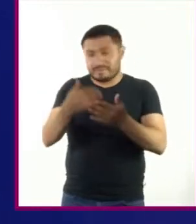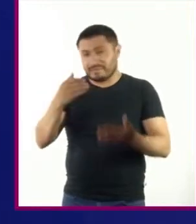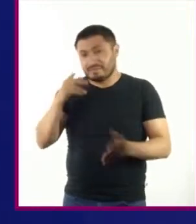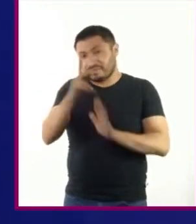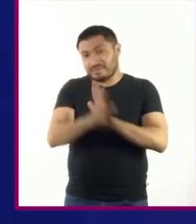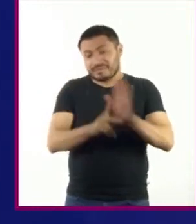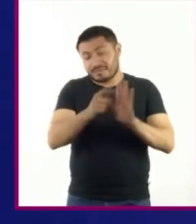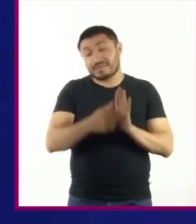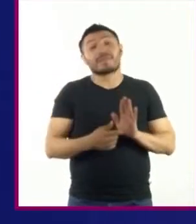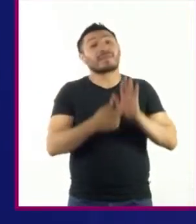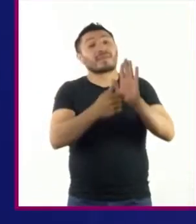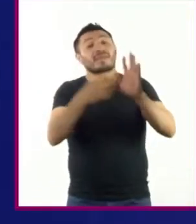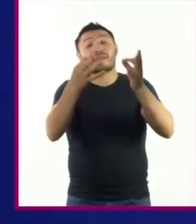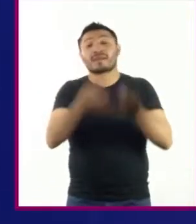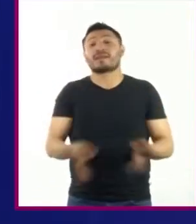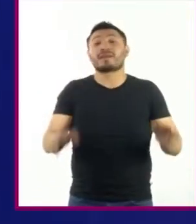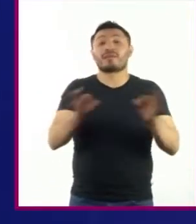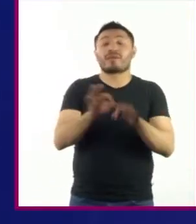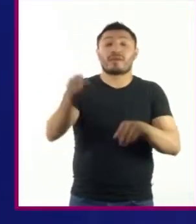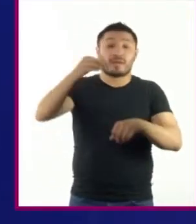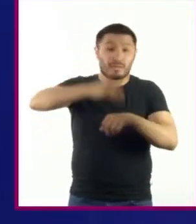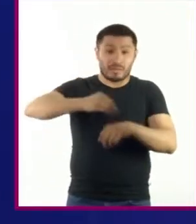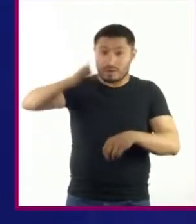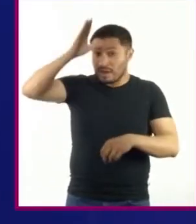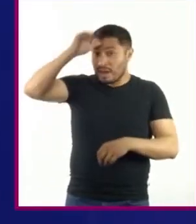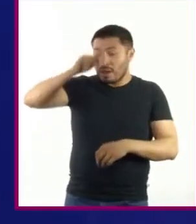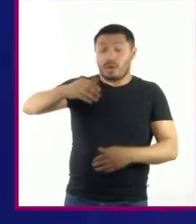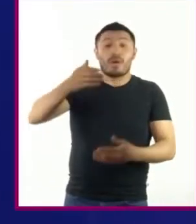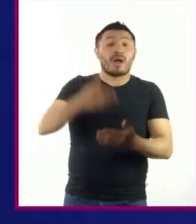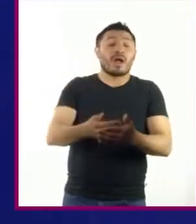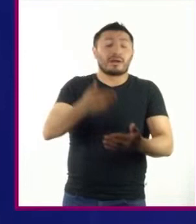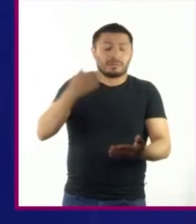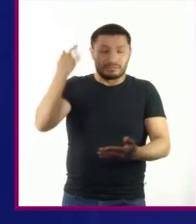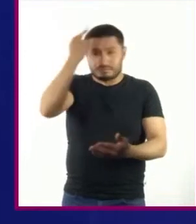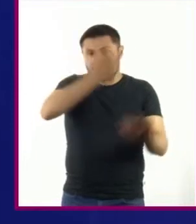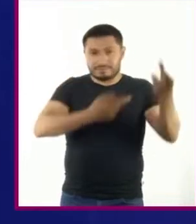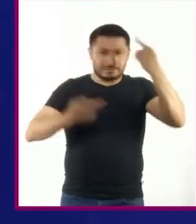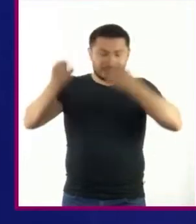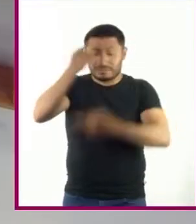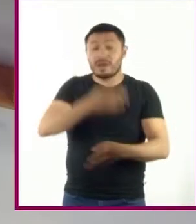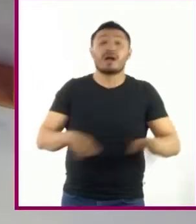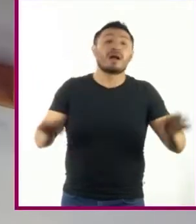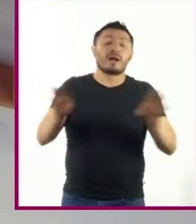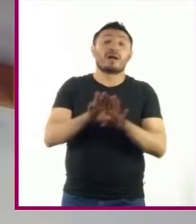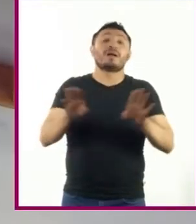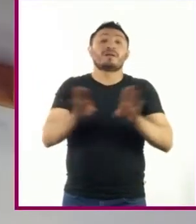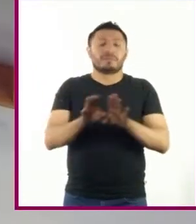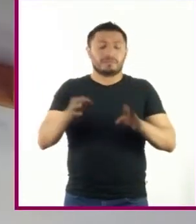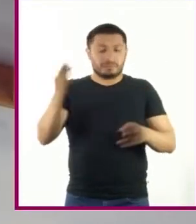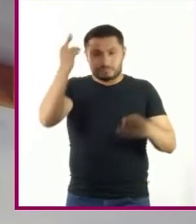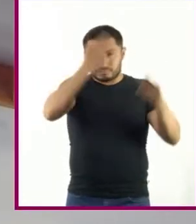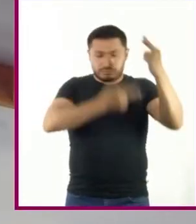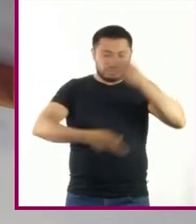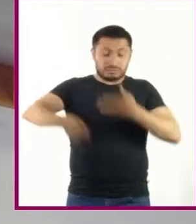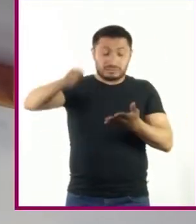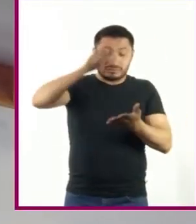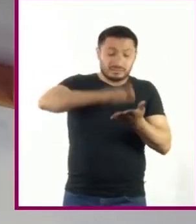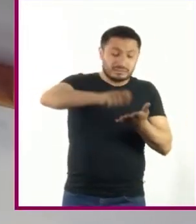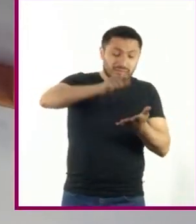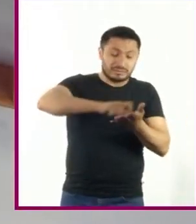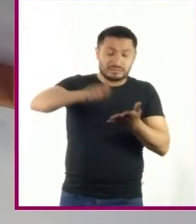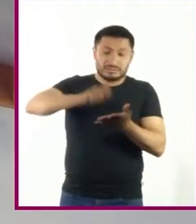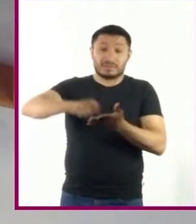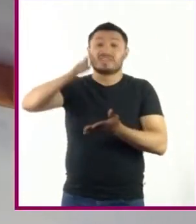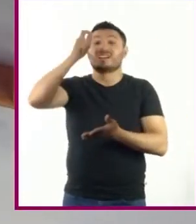video, es fundamental llegar a un acuerdo antes de la revisión de cómo se van a hacer las marcas y qué querrá